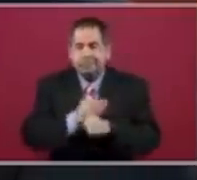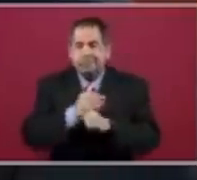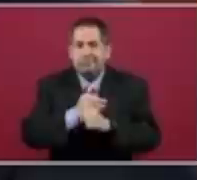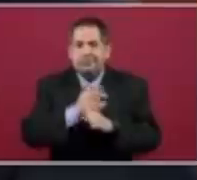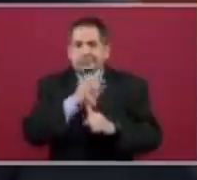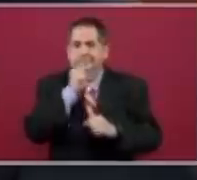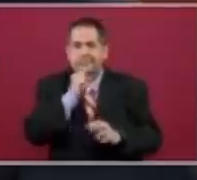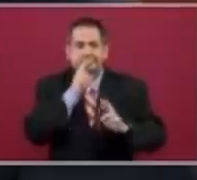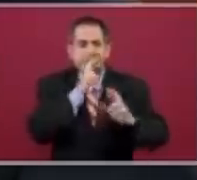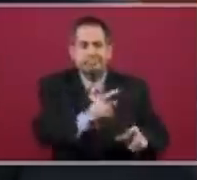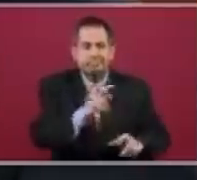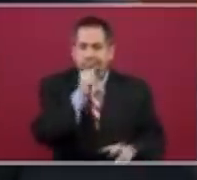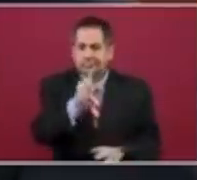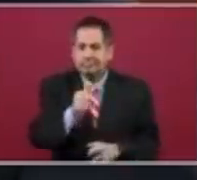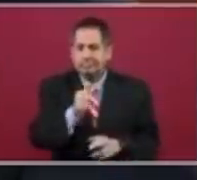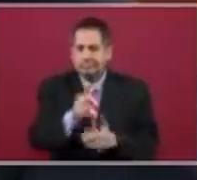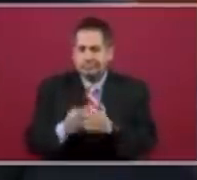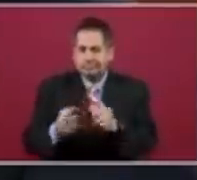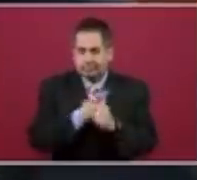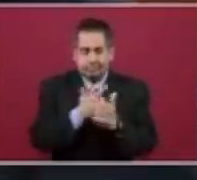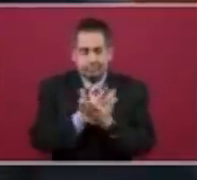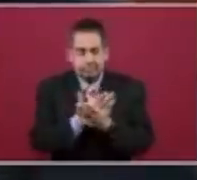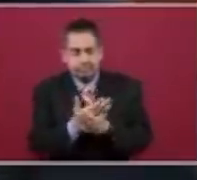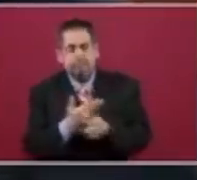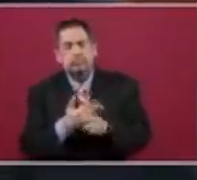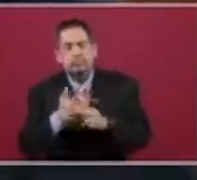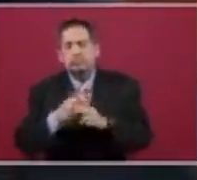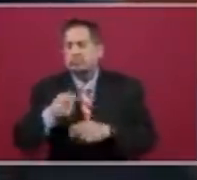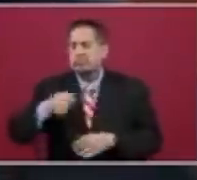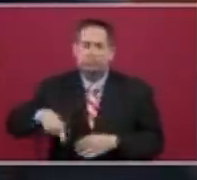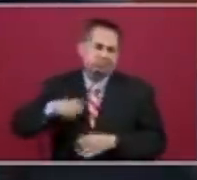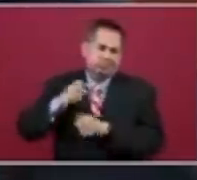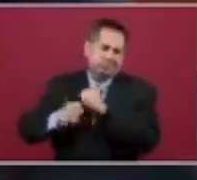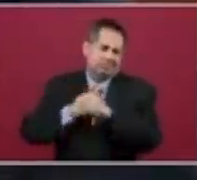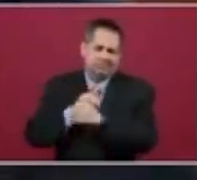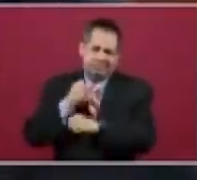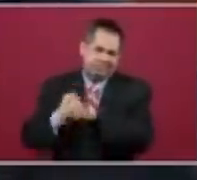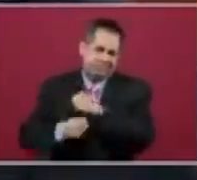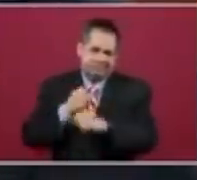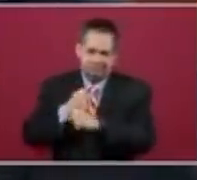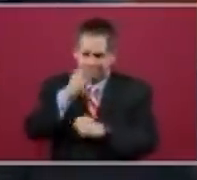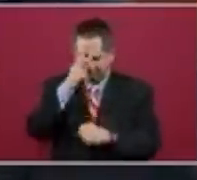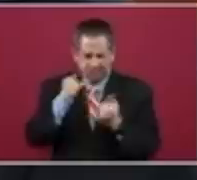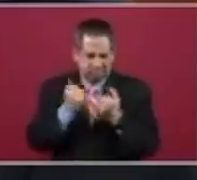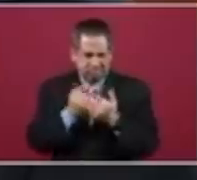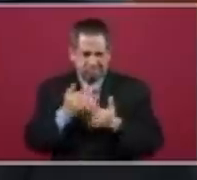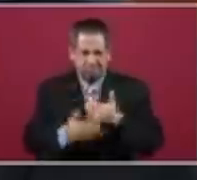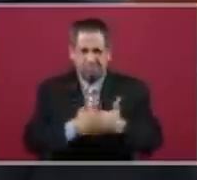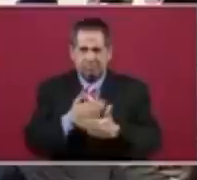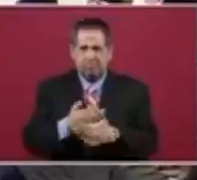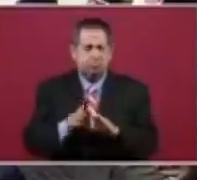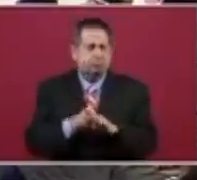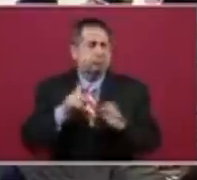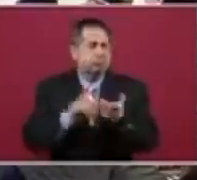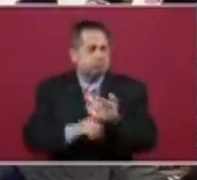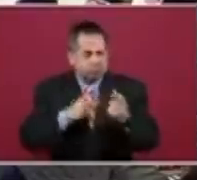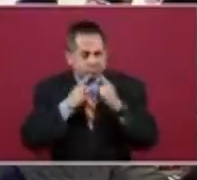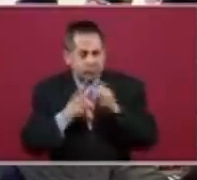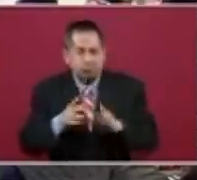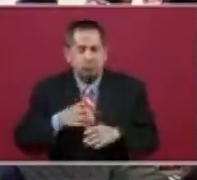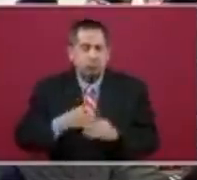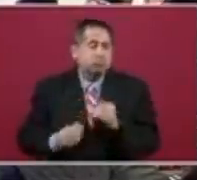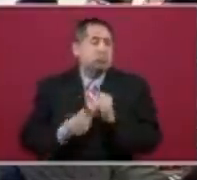todavía, pero lo estamos haciendo desde muchos años con México. Esa colaboración no es